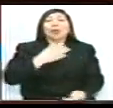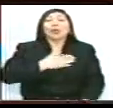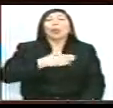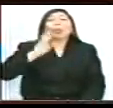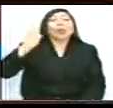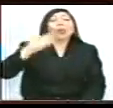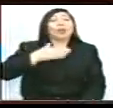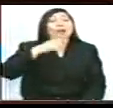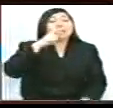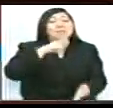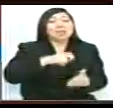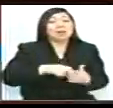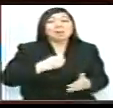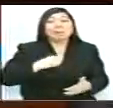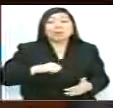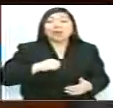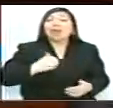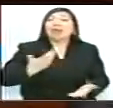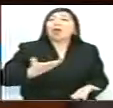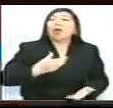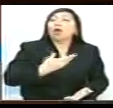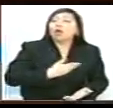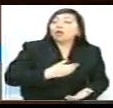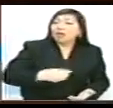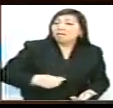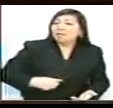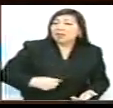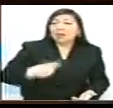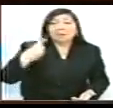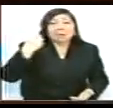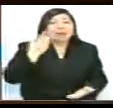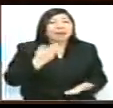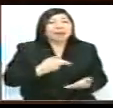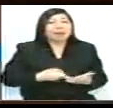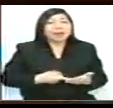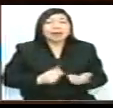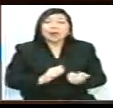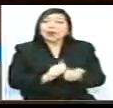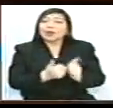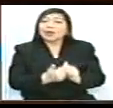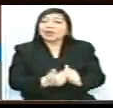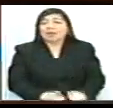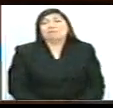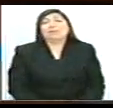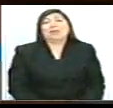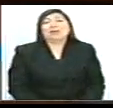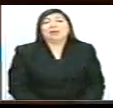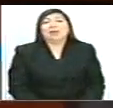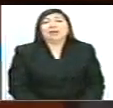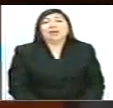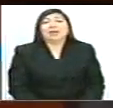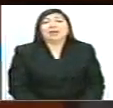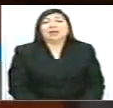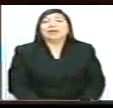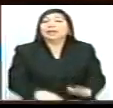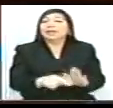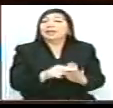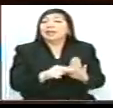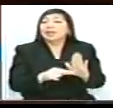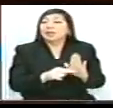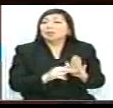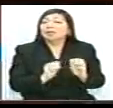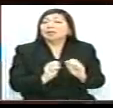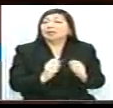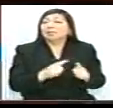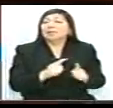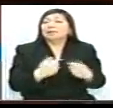Y claro, los municipios, los alcaldes, los gobiernos regionales están pensando incluso en una modificación de la norma de minería que